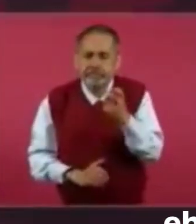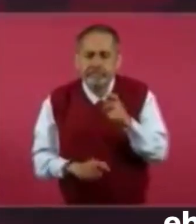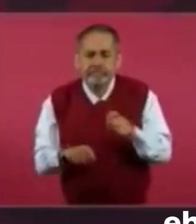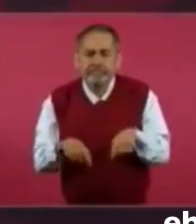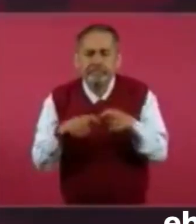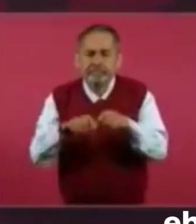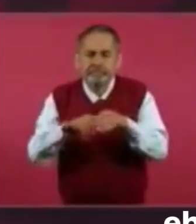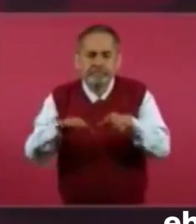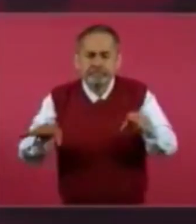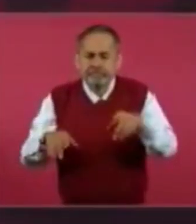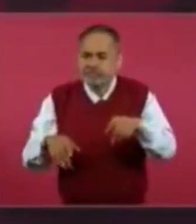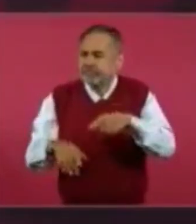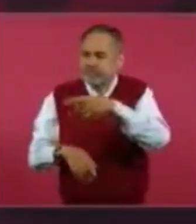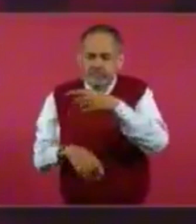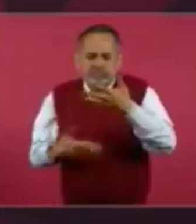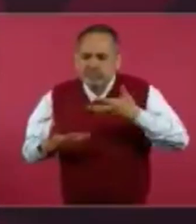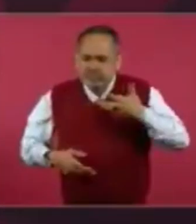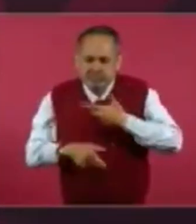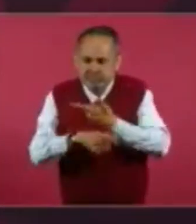garantizando el derecho a disentir,